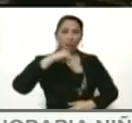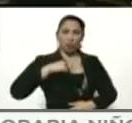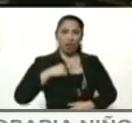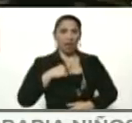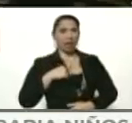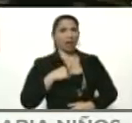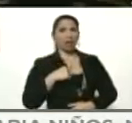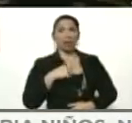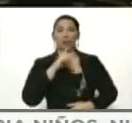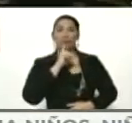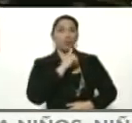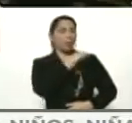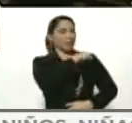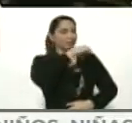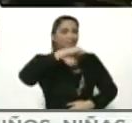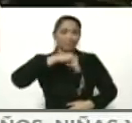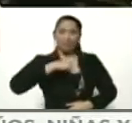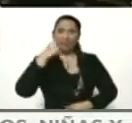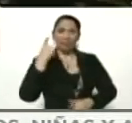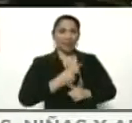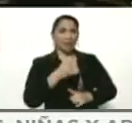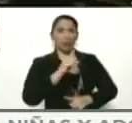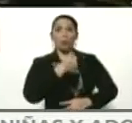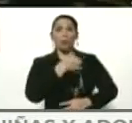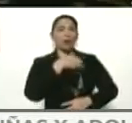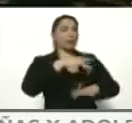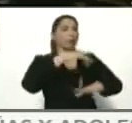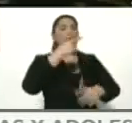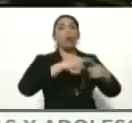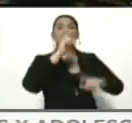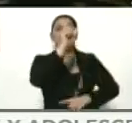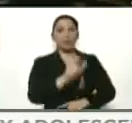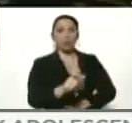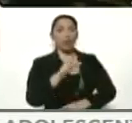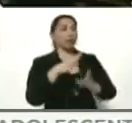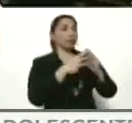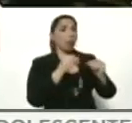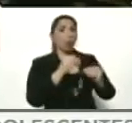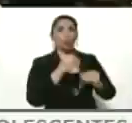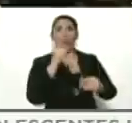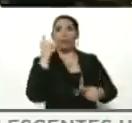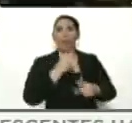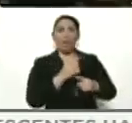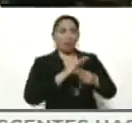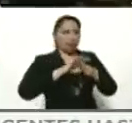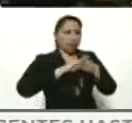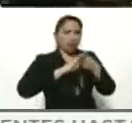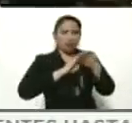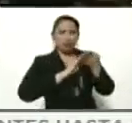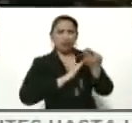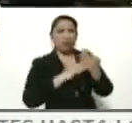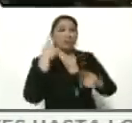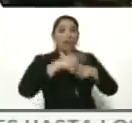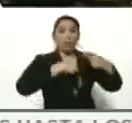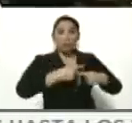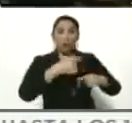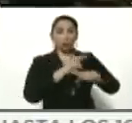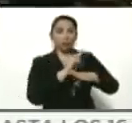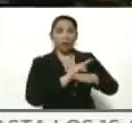como su nombre lo dice, de uso personal. Todos los objetos que manipulen deben ser desinfectados con alcohol después de ser